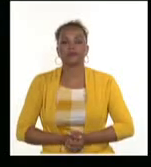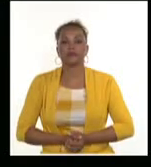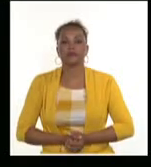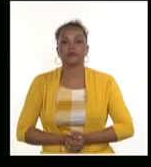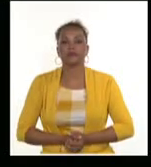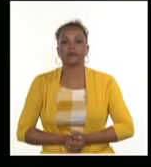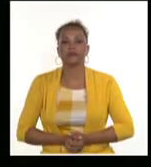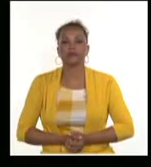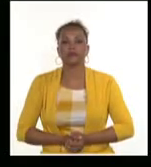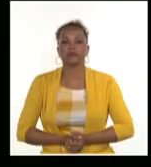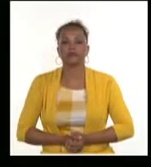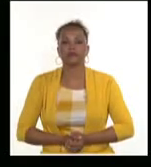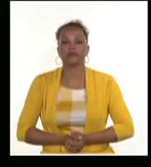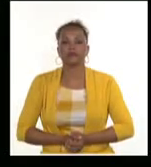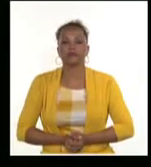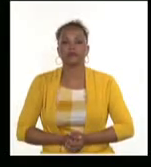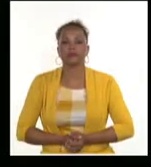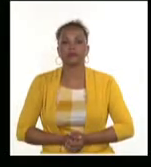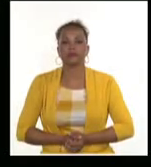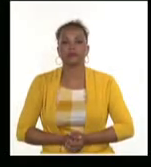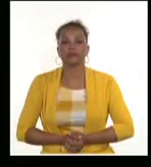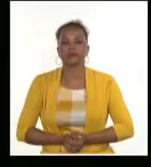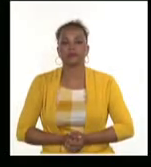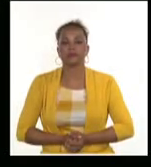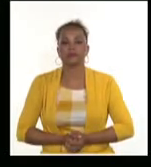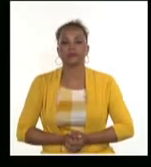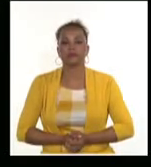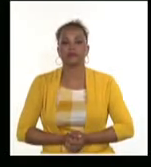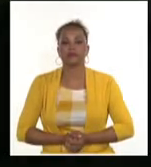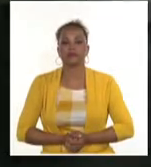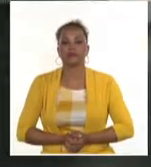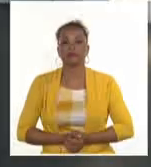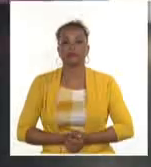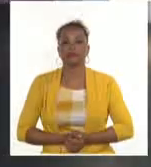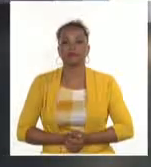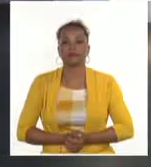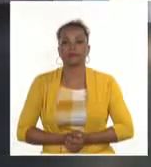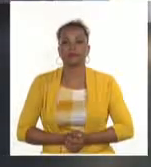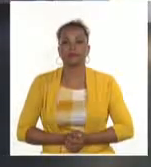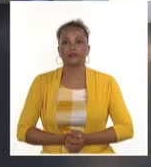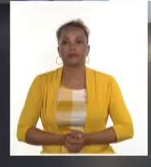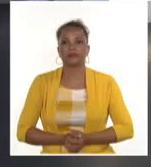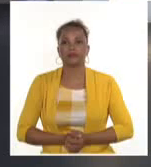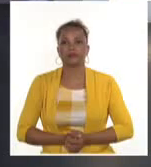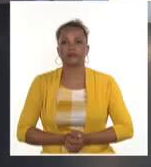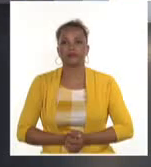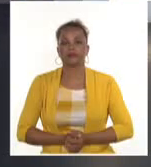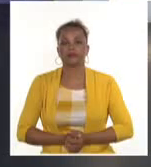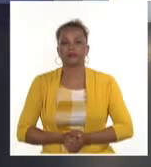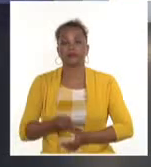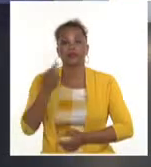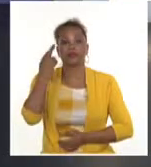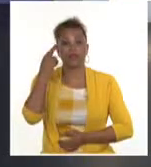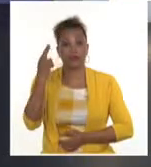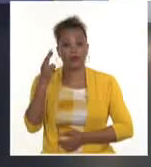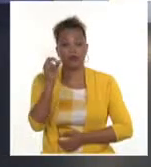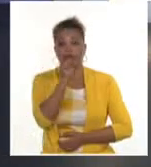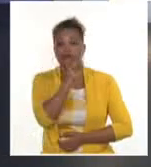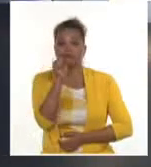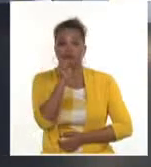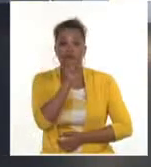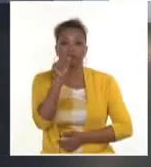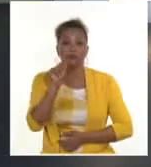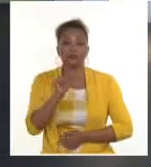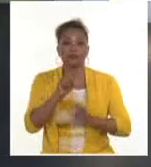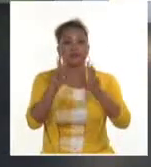llegó no teues a dormir comer un Recordando a mois Simón y ese tema